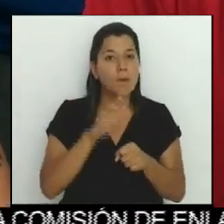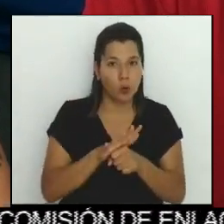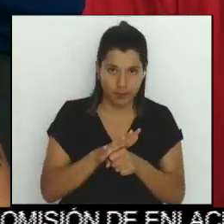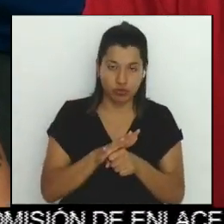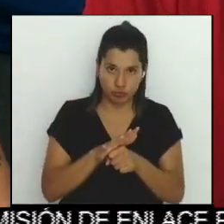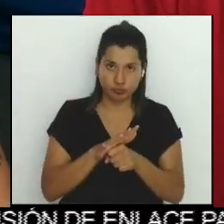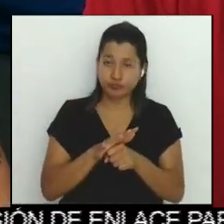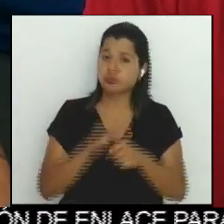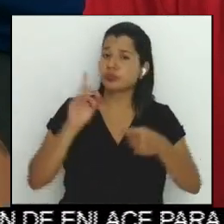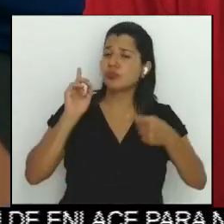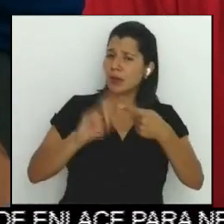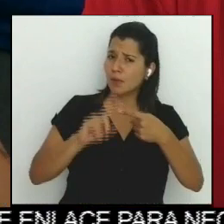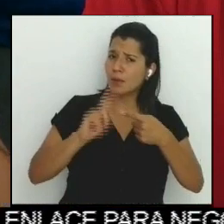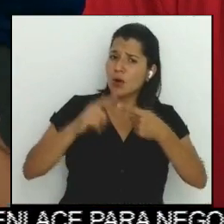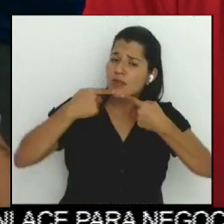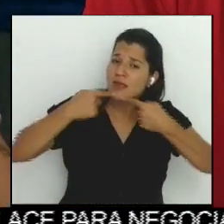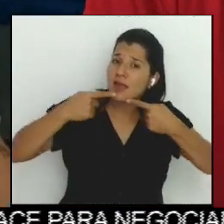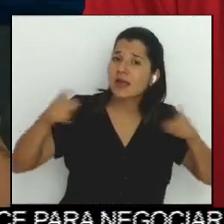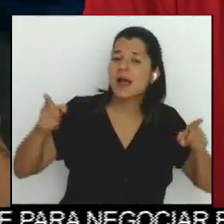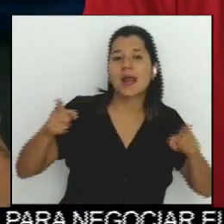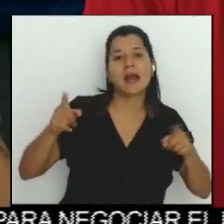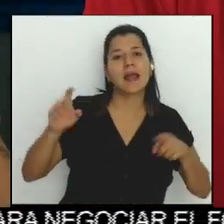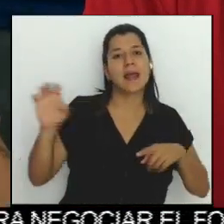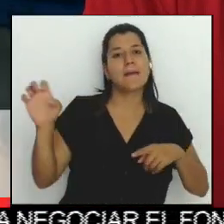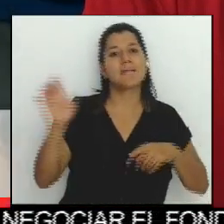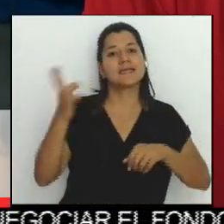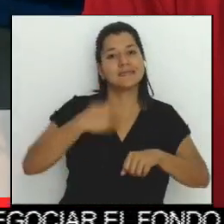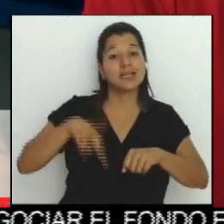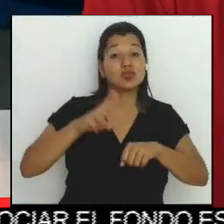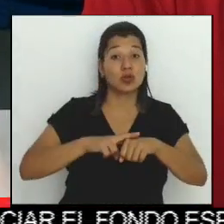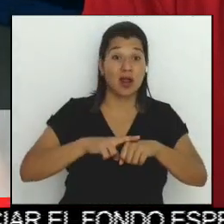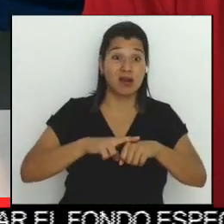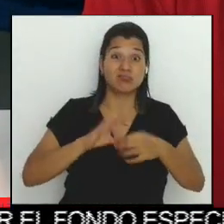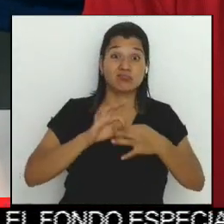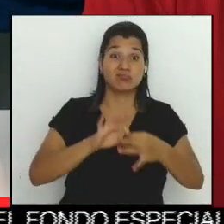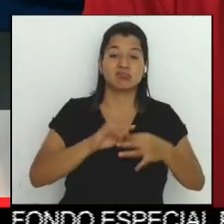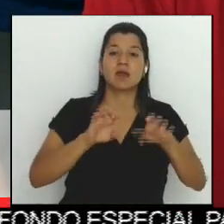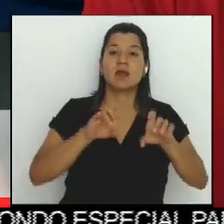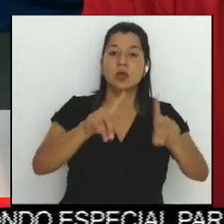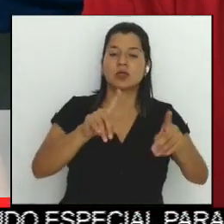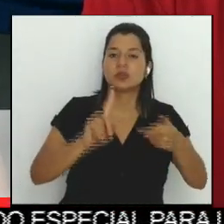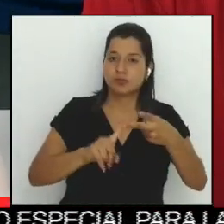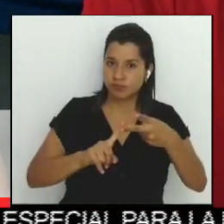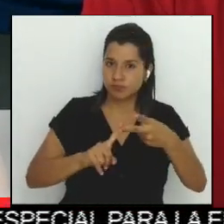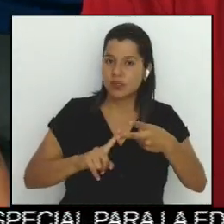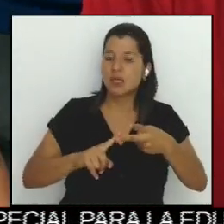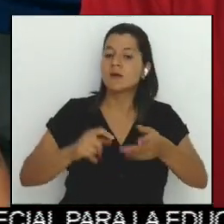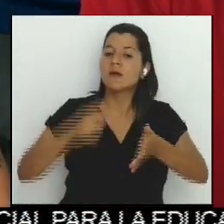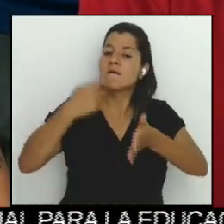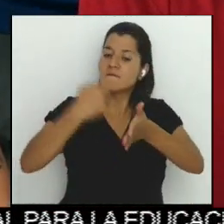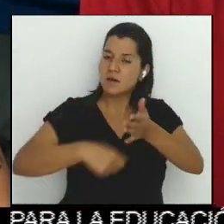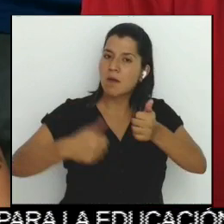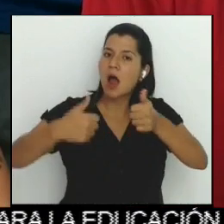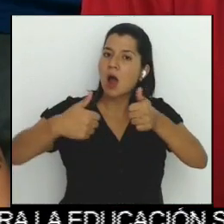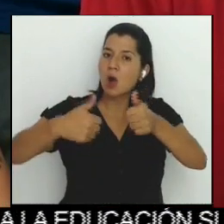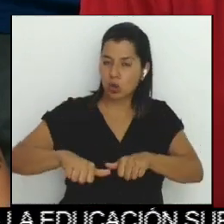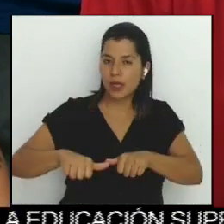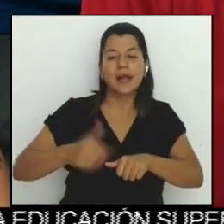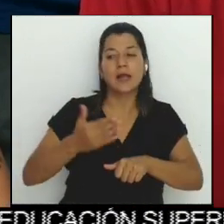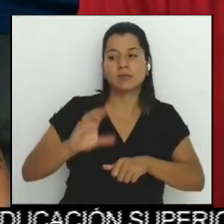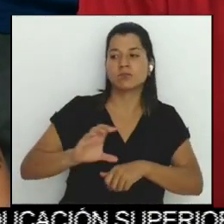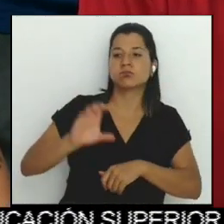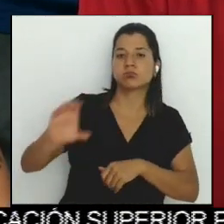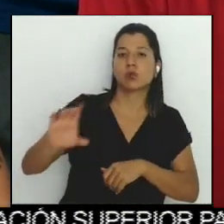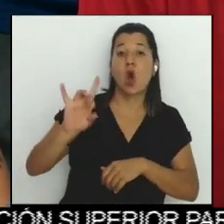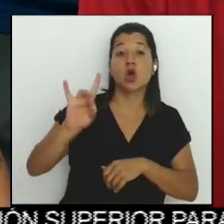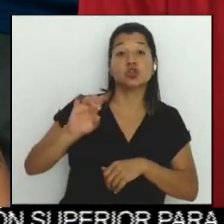educativa, otorgar el 8% del Producto Interno Bruto como presupuesto educativo anual a partir del año